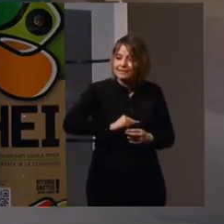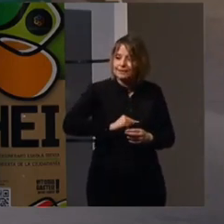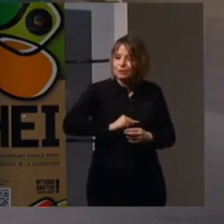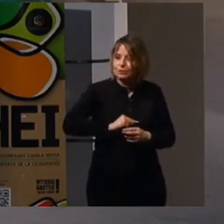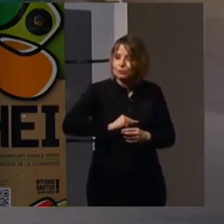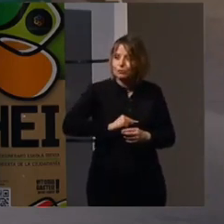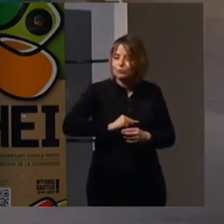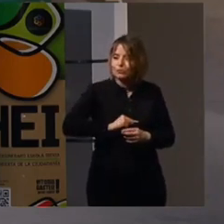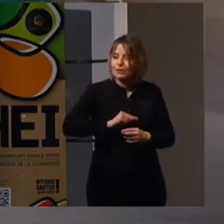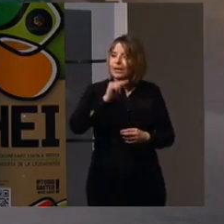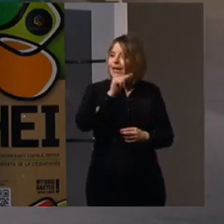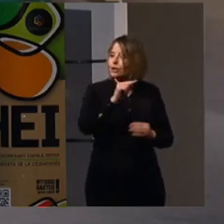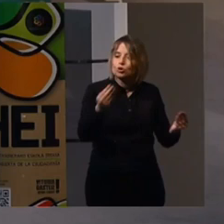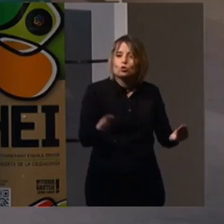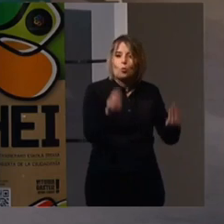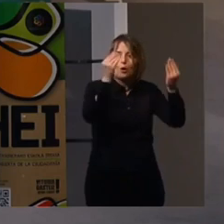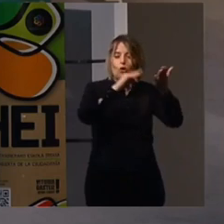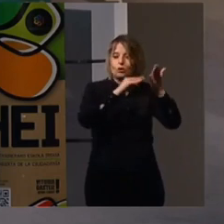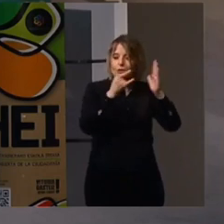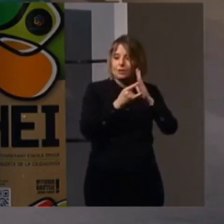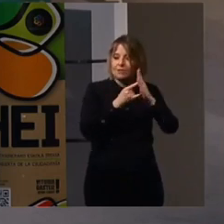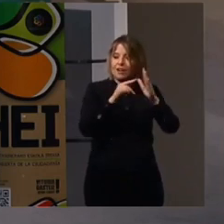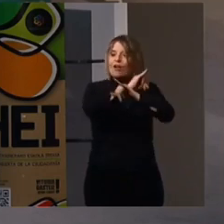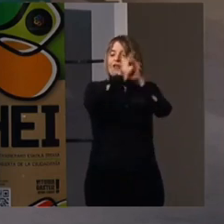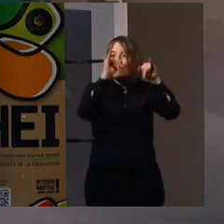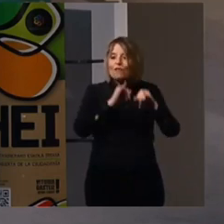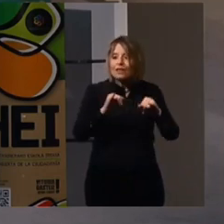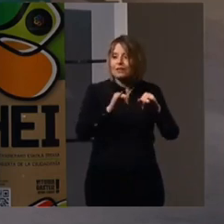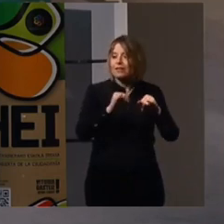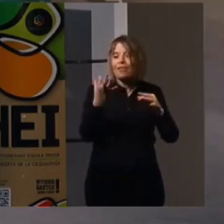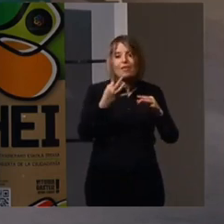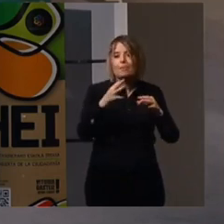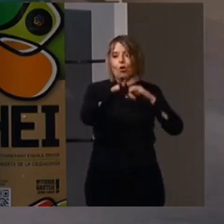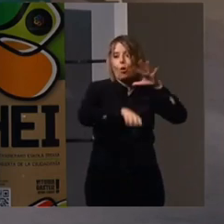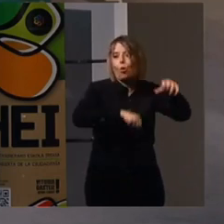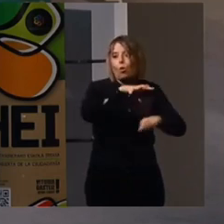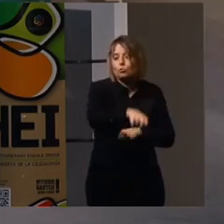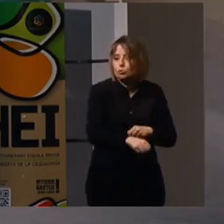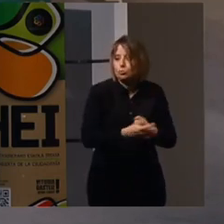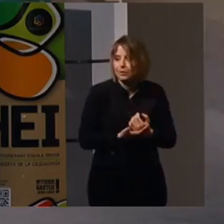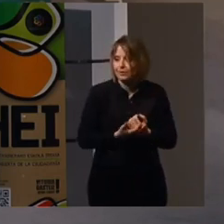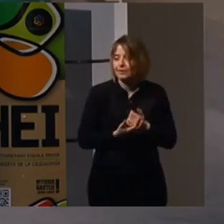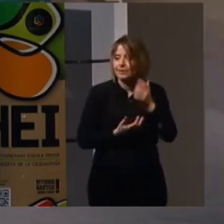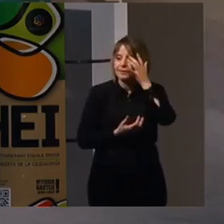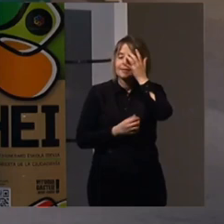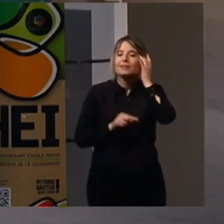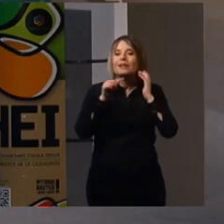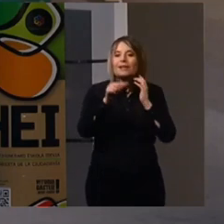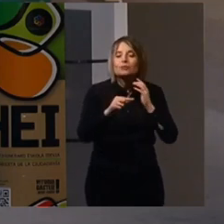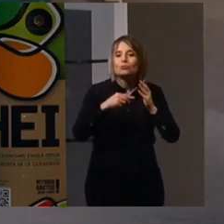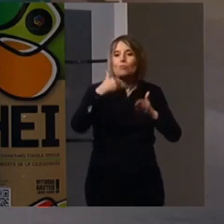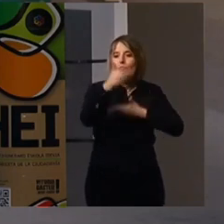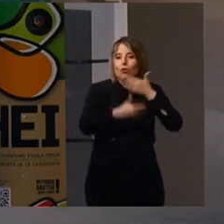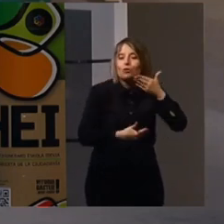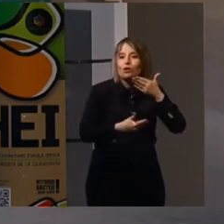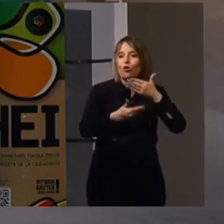mandato es, este es el mejor de los sistemas y la felicidad se consigue consumiendo cosas. La historia es que esta dinámica de